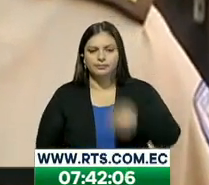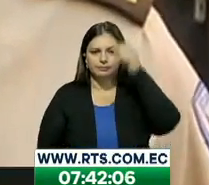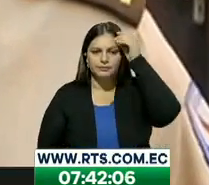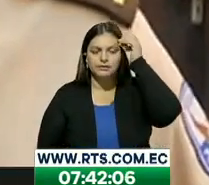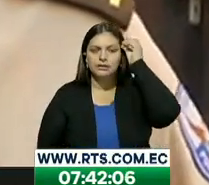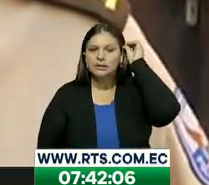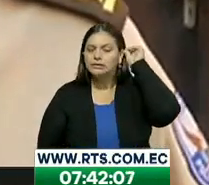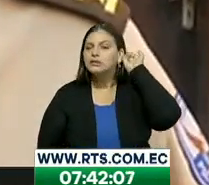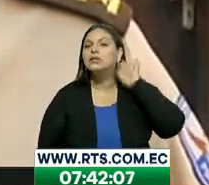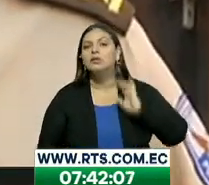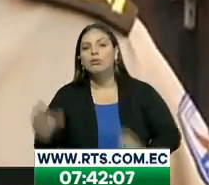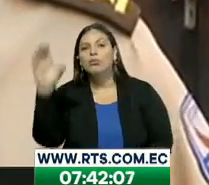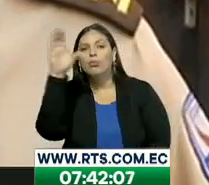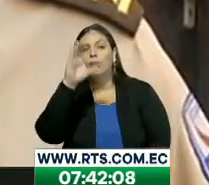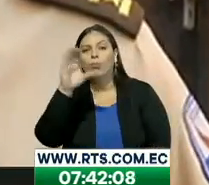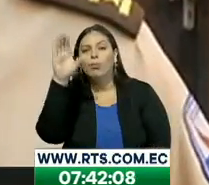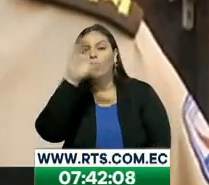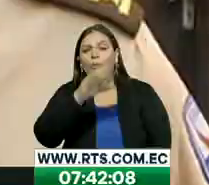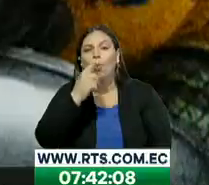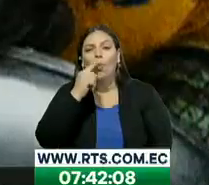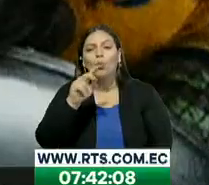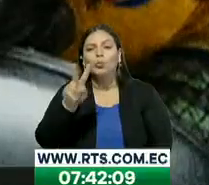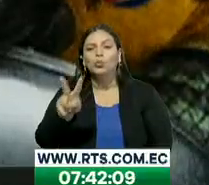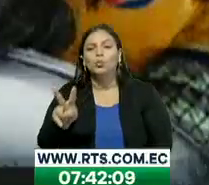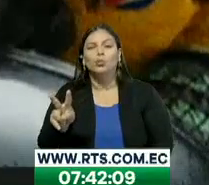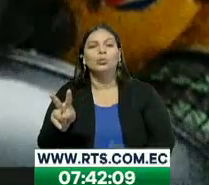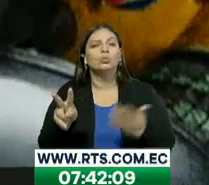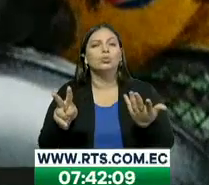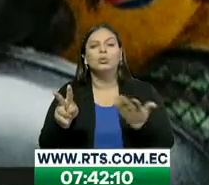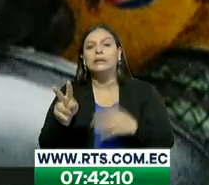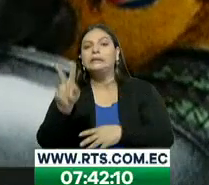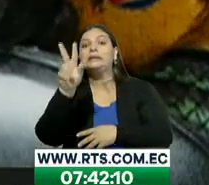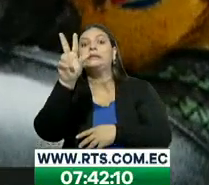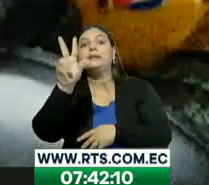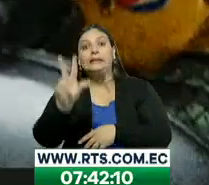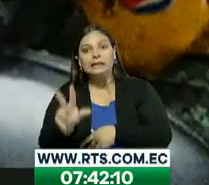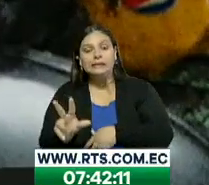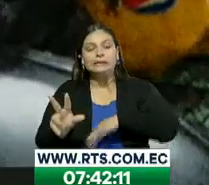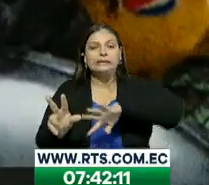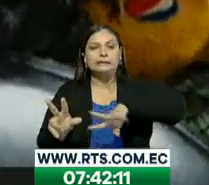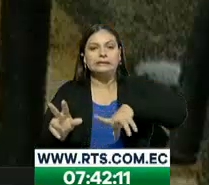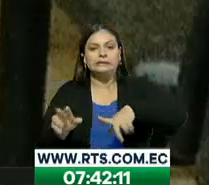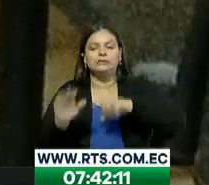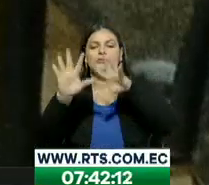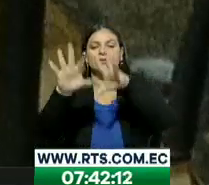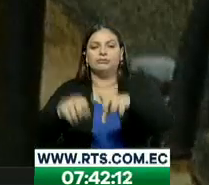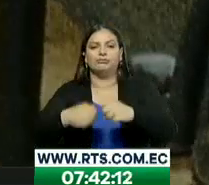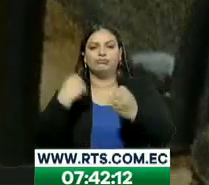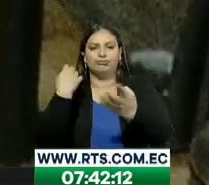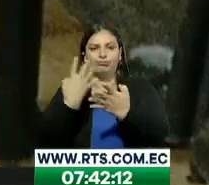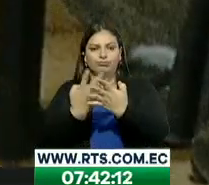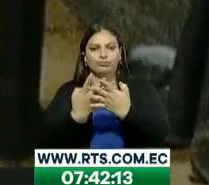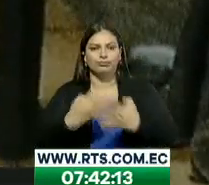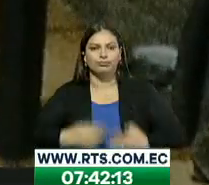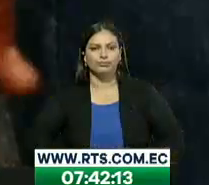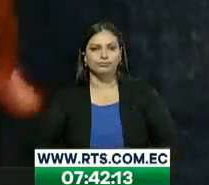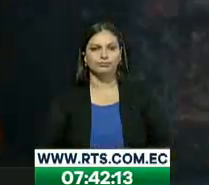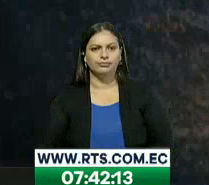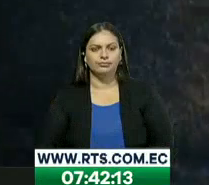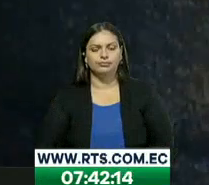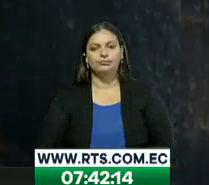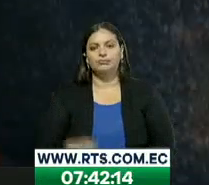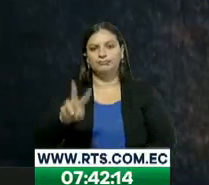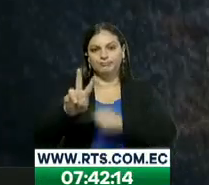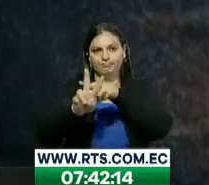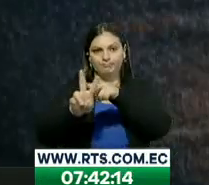y con un feliz término con la detención de tres presuntos delincuentes, dos mayores de edad y un menor de edad. No fue